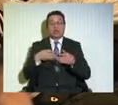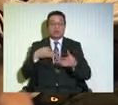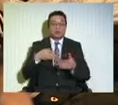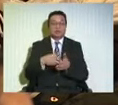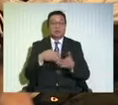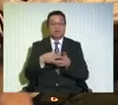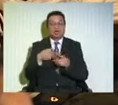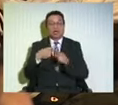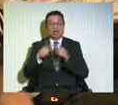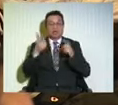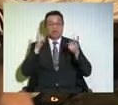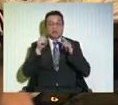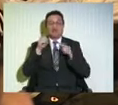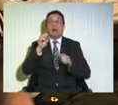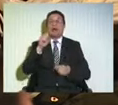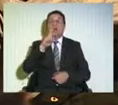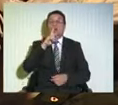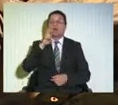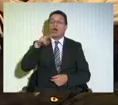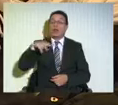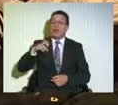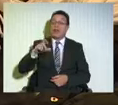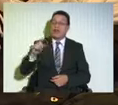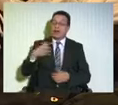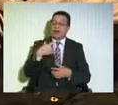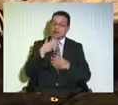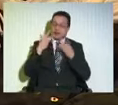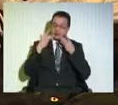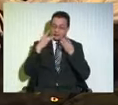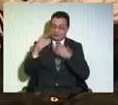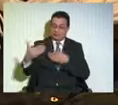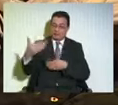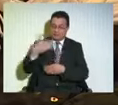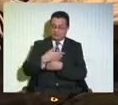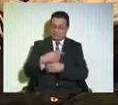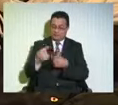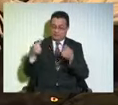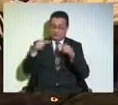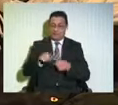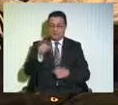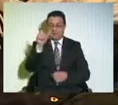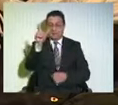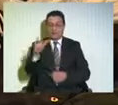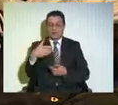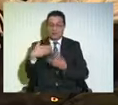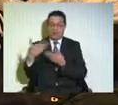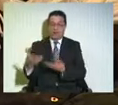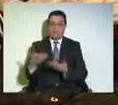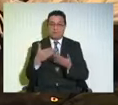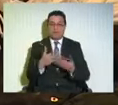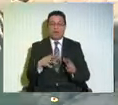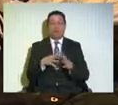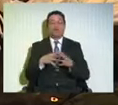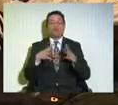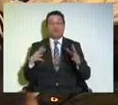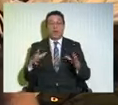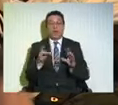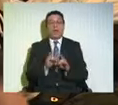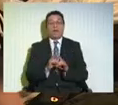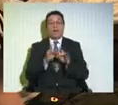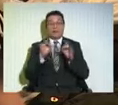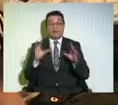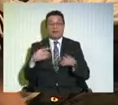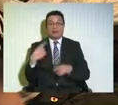y otros ruidos. Antonella, estamos muy contentos de tenerte aquí. Es una invitada muy, muy especial y que